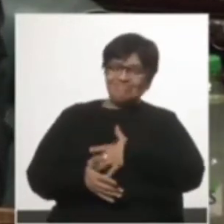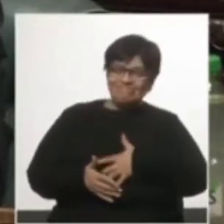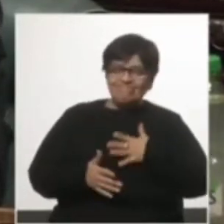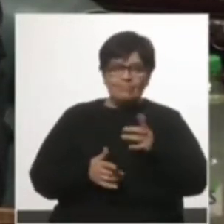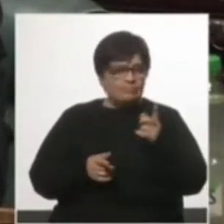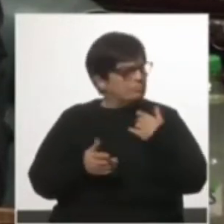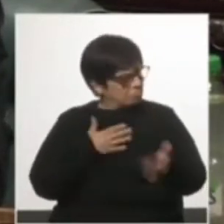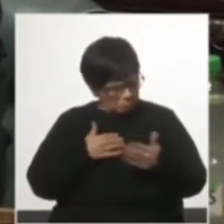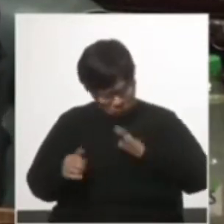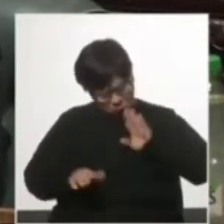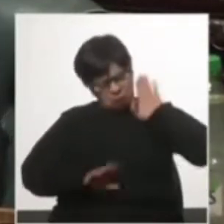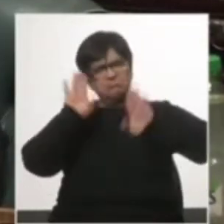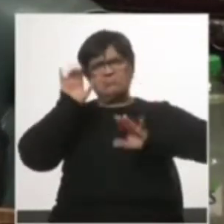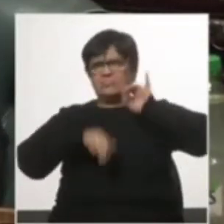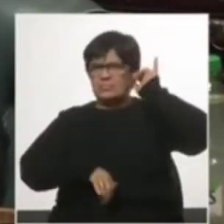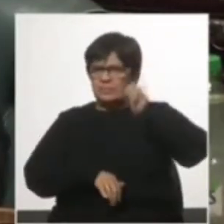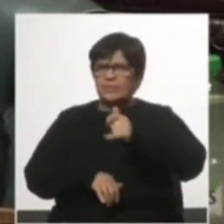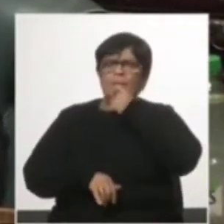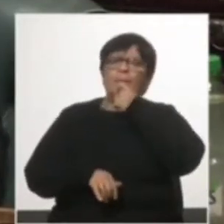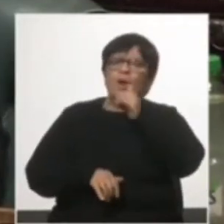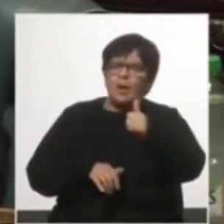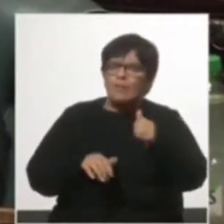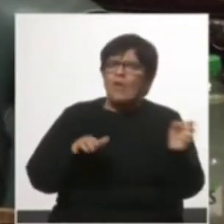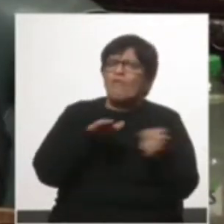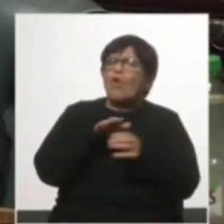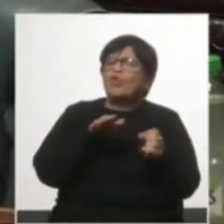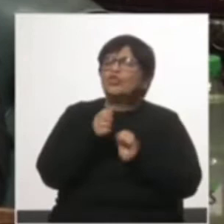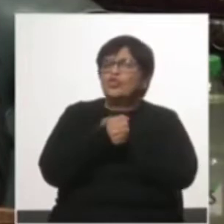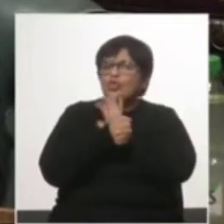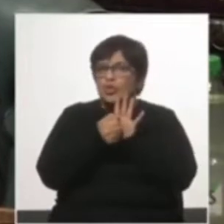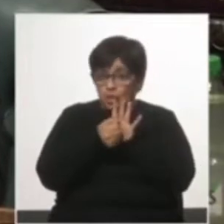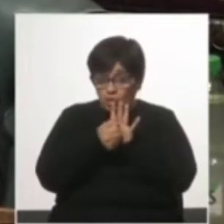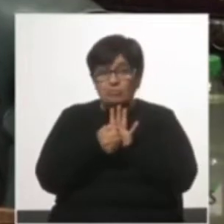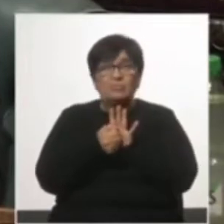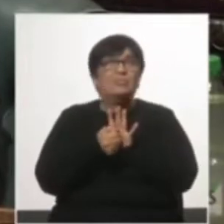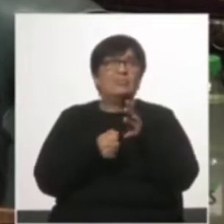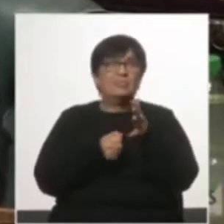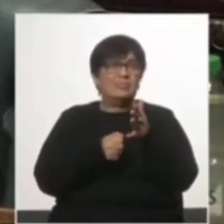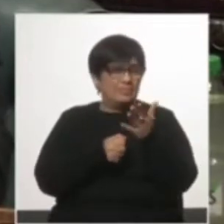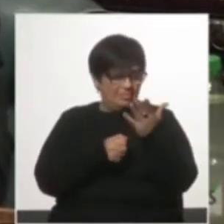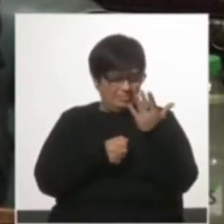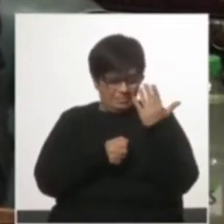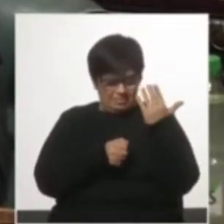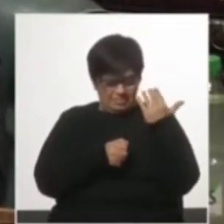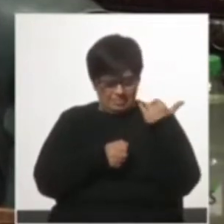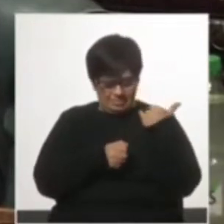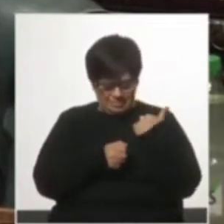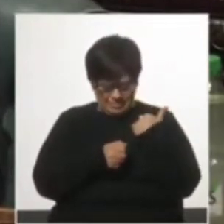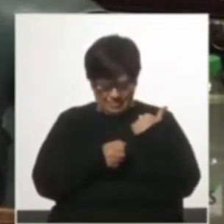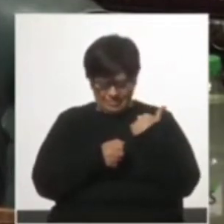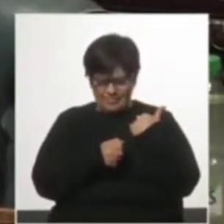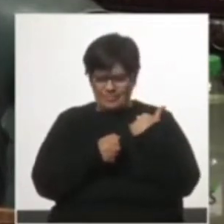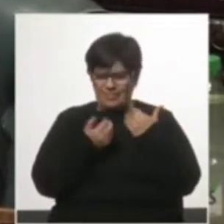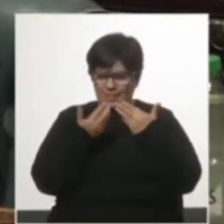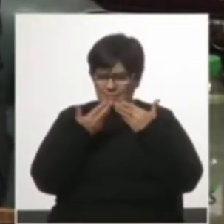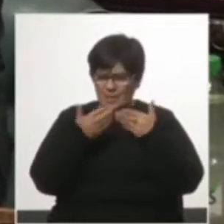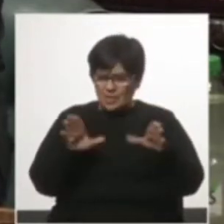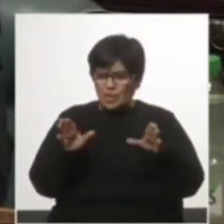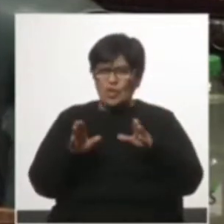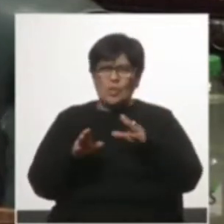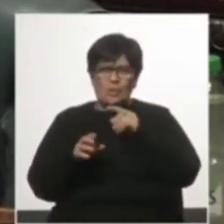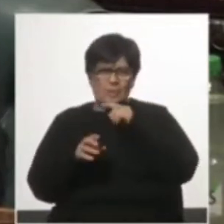cosas, como por ejemplo el Fondo Coronavirus, que se votó allá en el primer mes de la